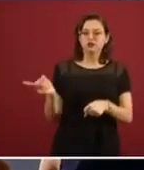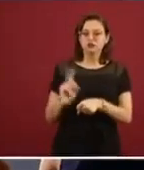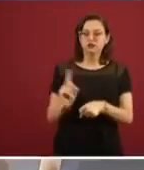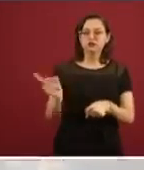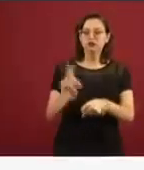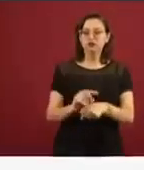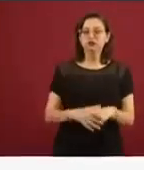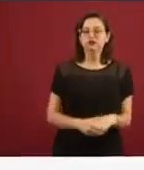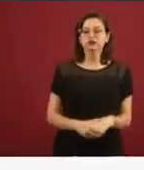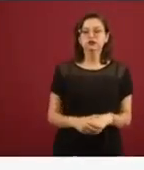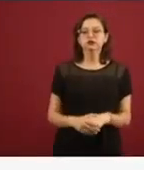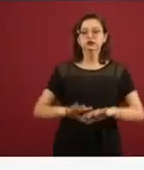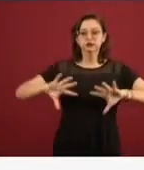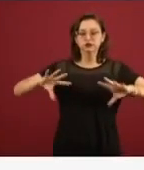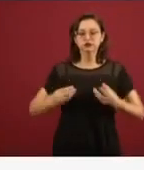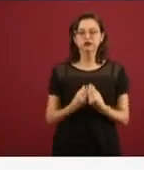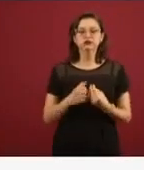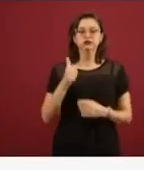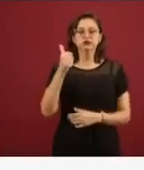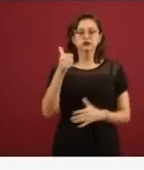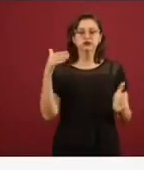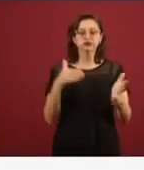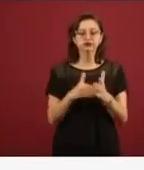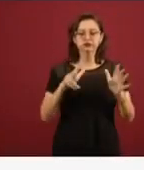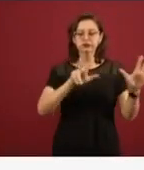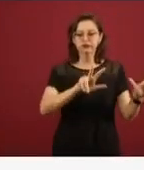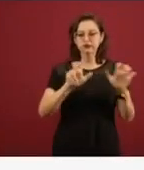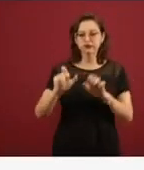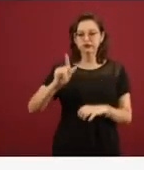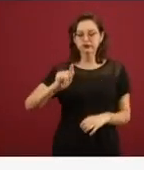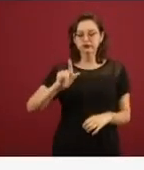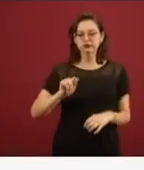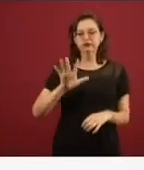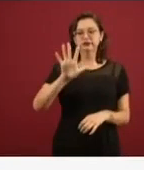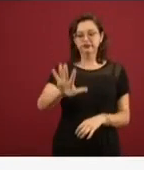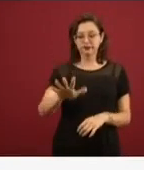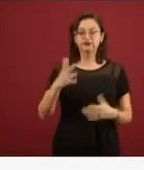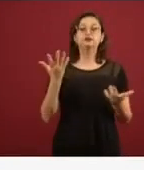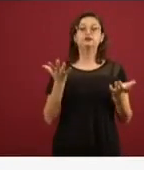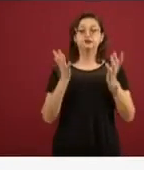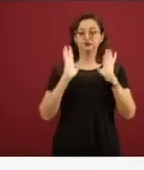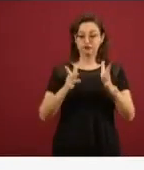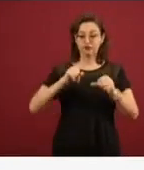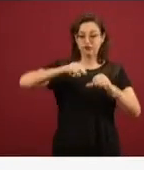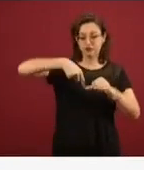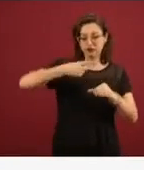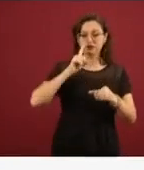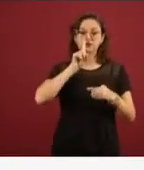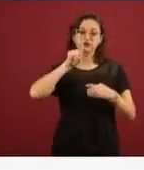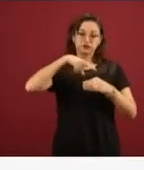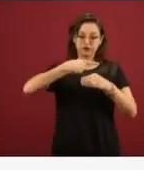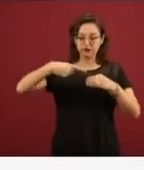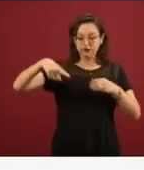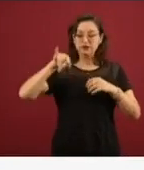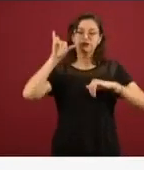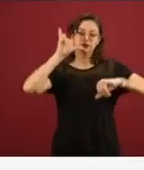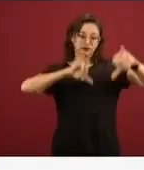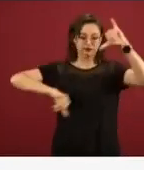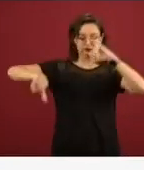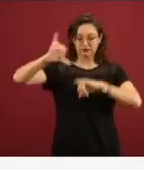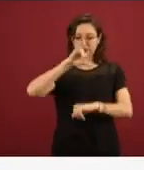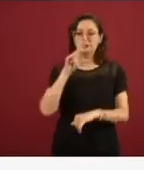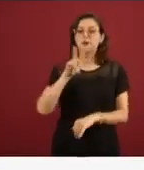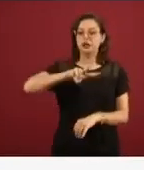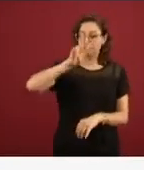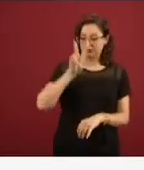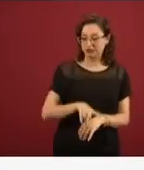de hoy tenemos 6.875 casos confirmados por laboratorio, es decir, tienen un resultado por